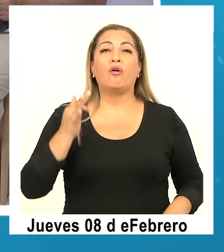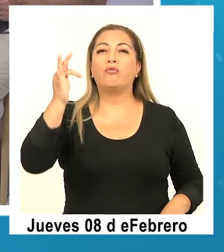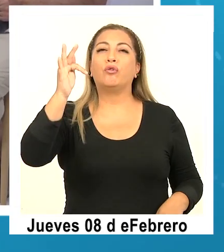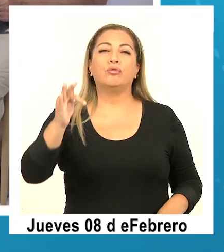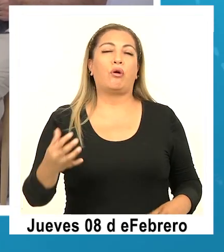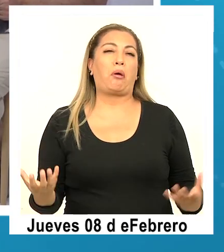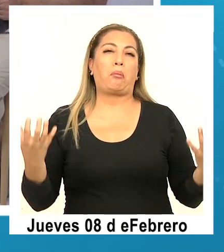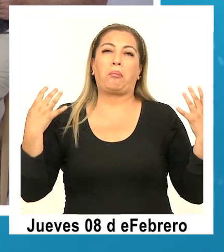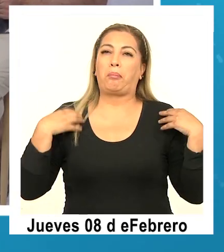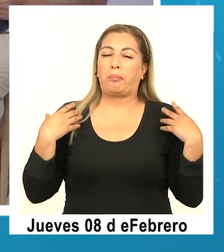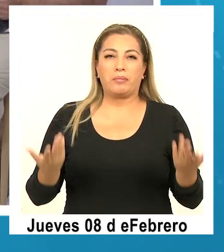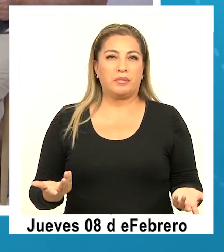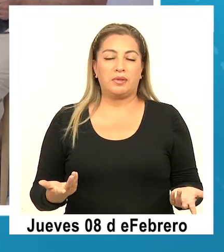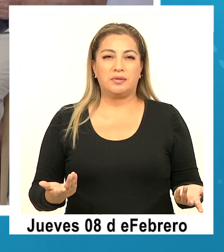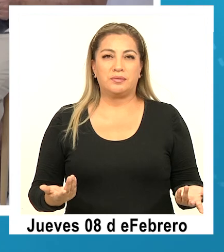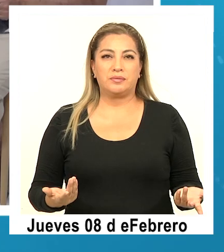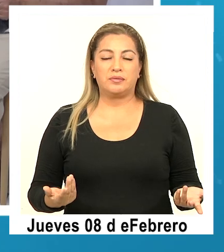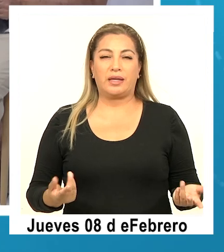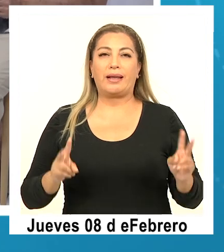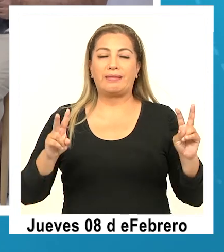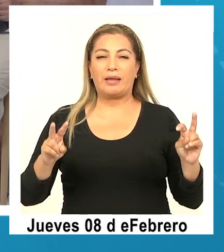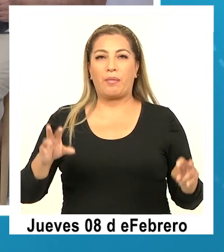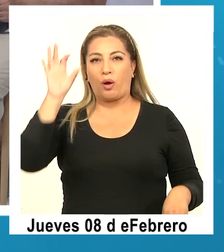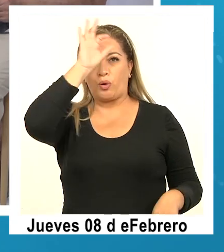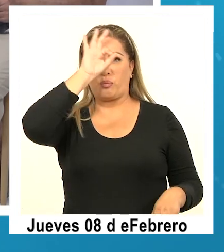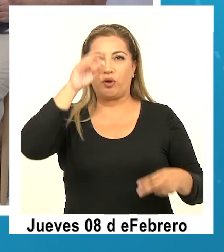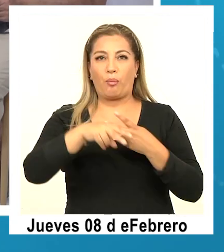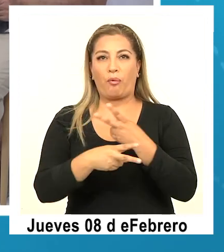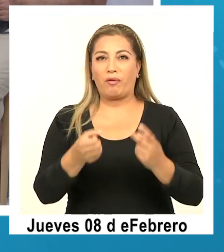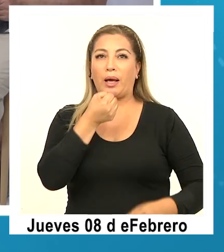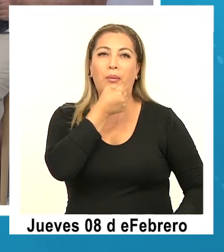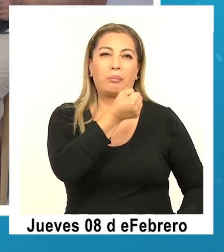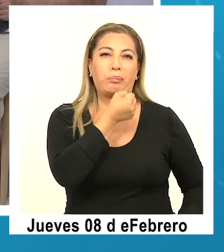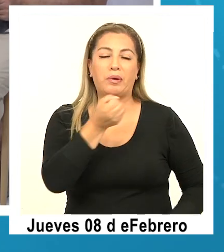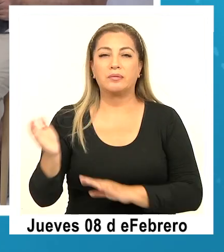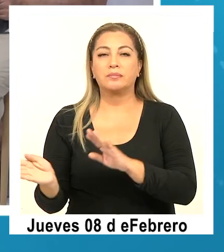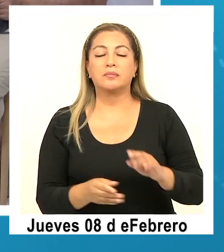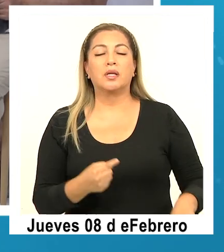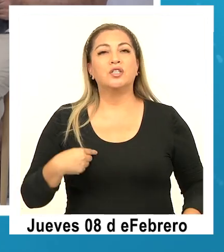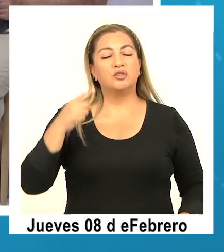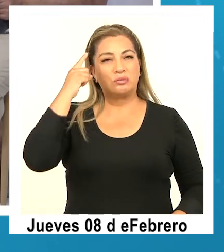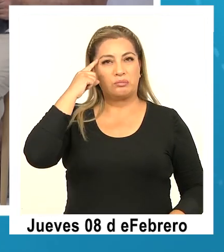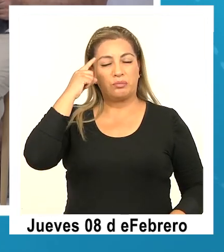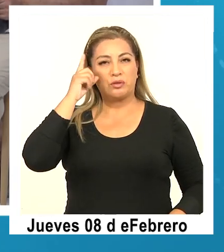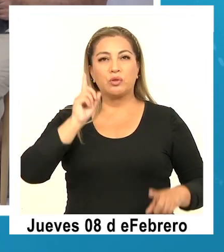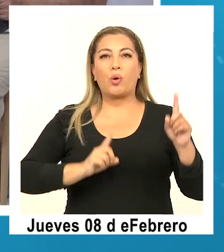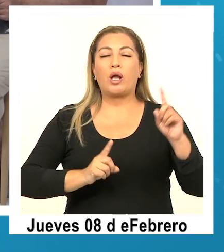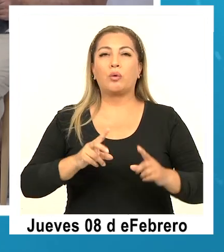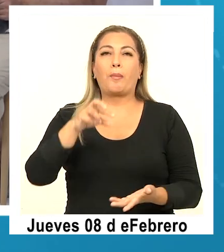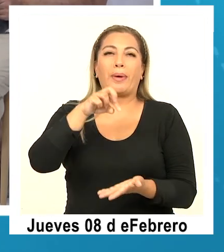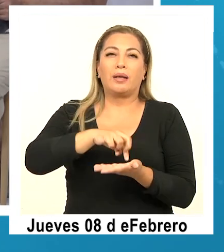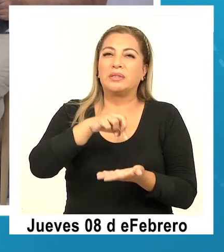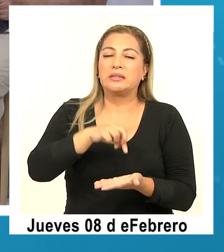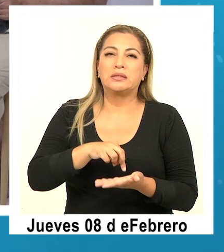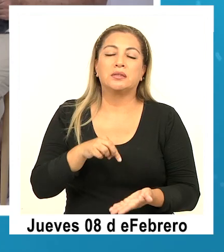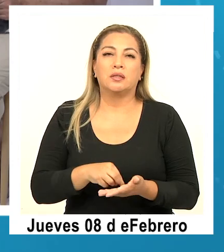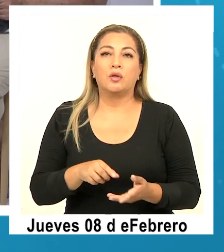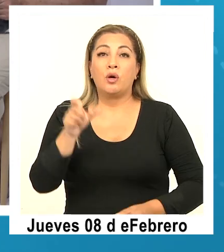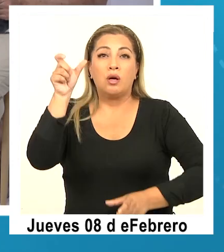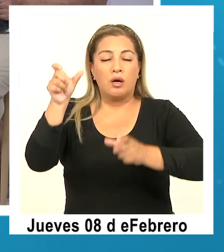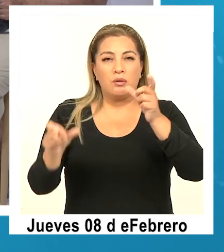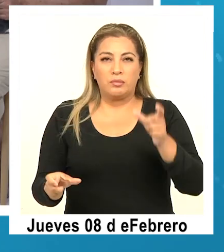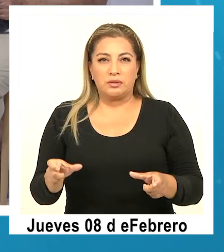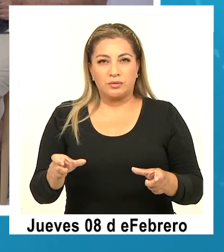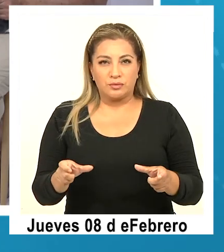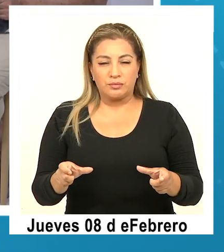cargos, en fin, o para tener una presencia en la opinión pública. Claro, yo distinguiría entre aquellos parlamentarios o personas que